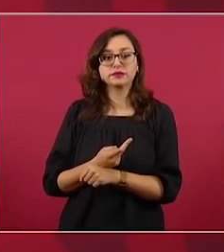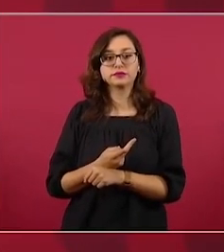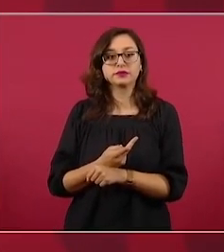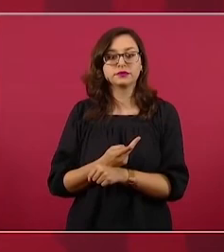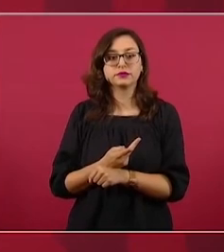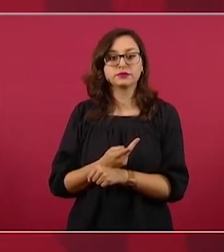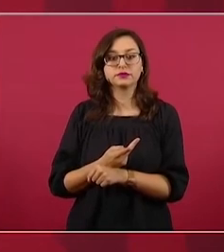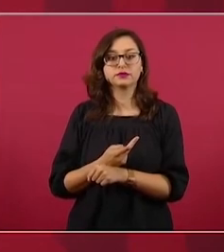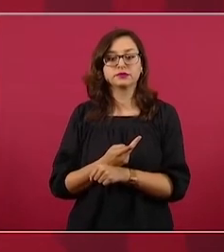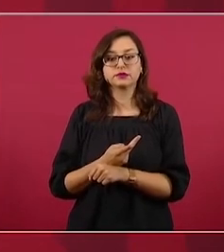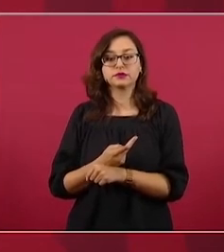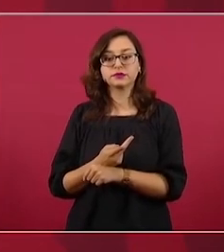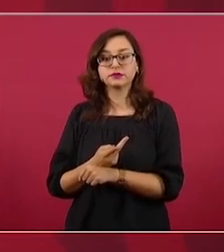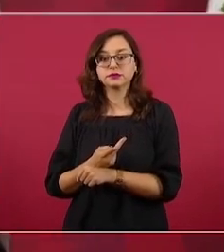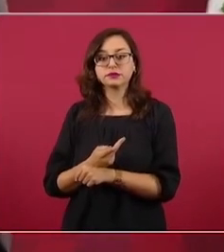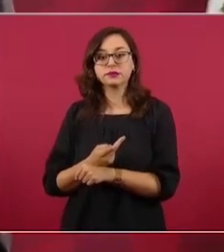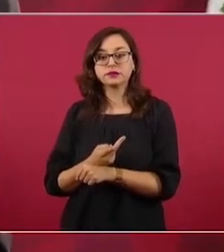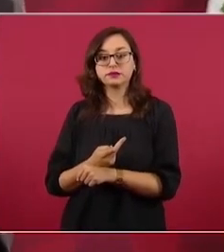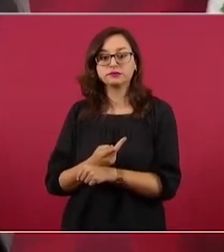está